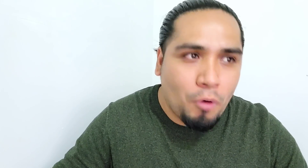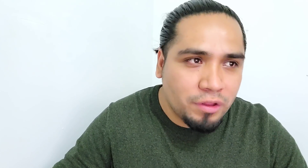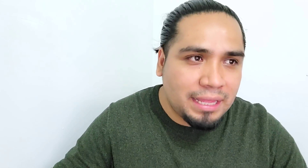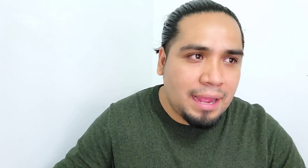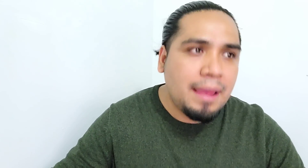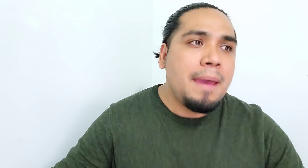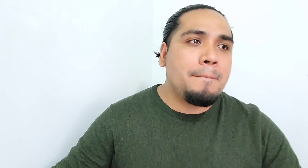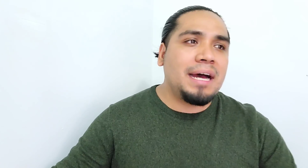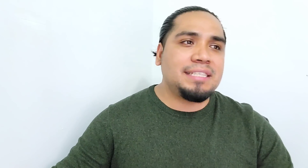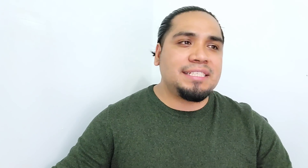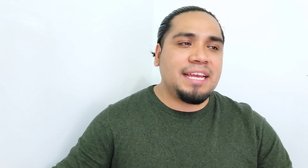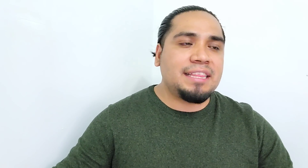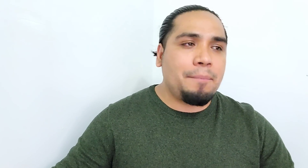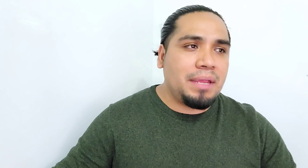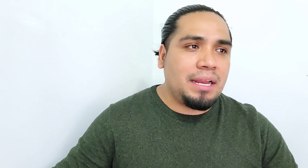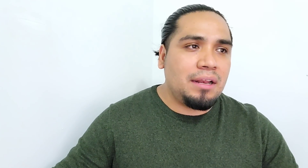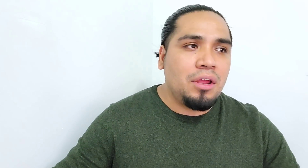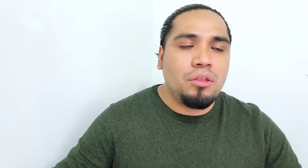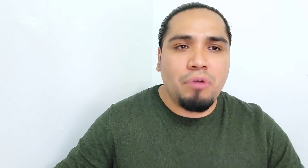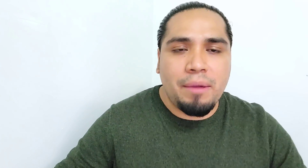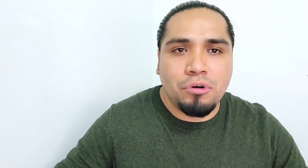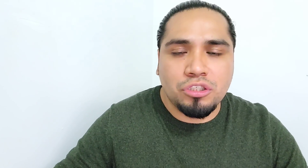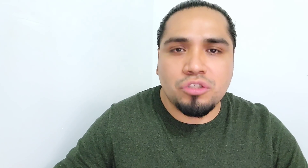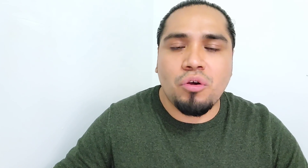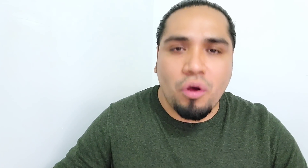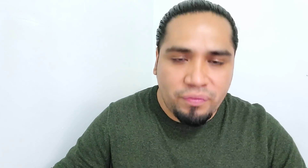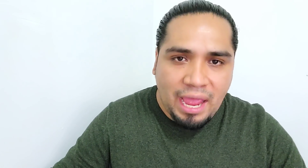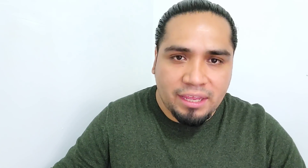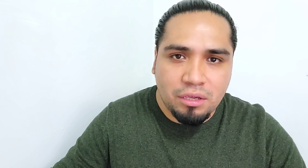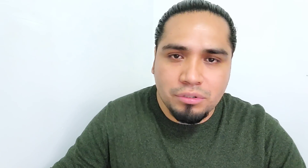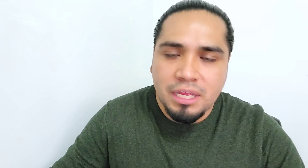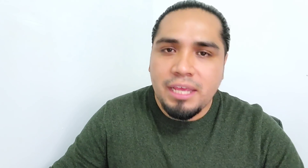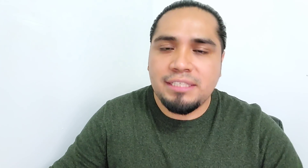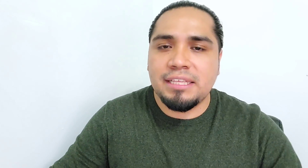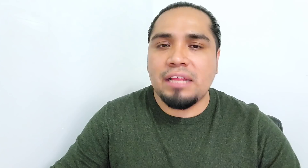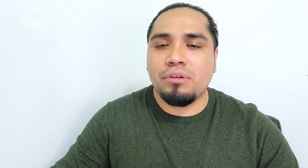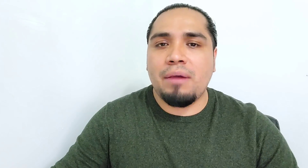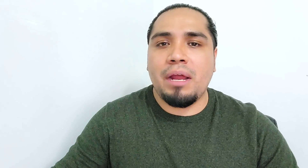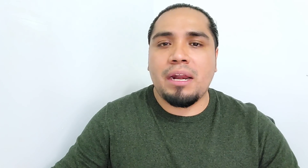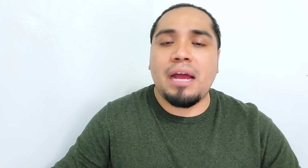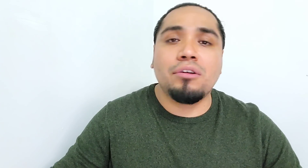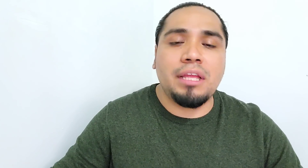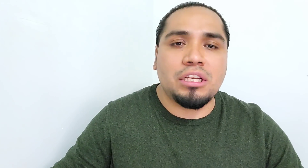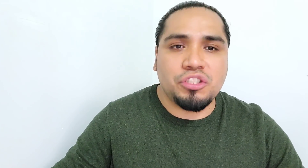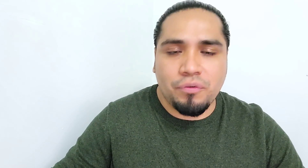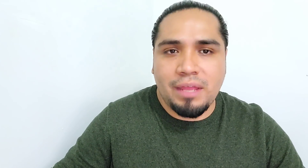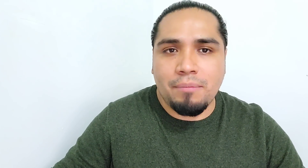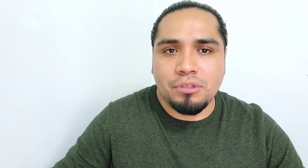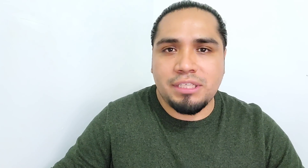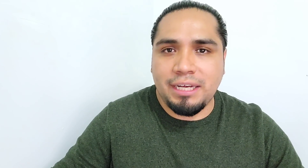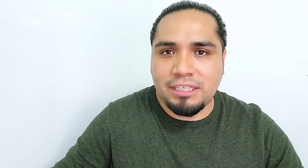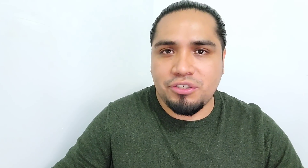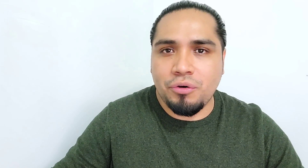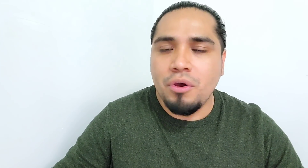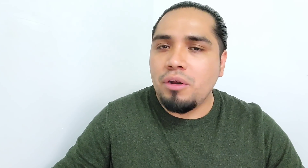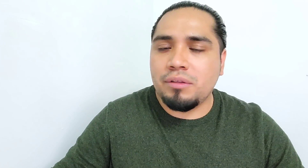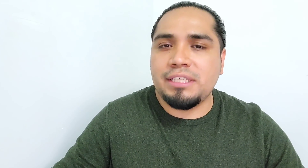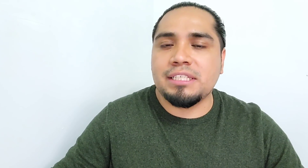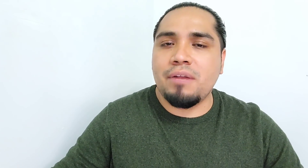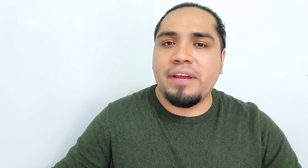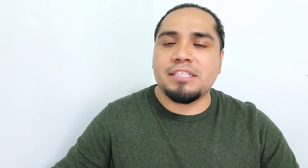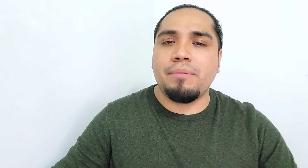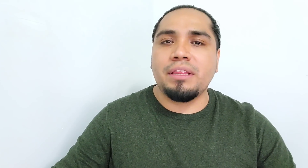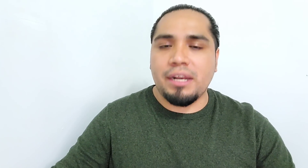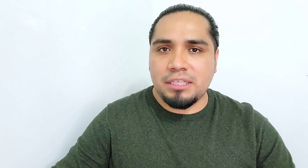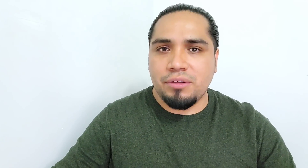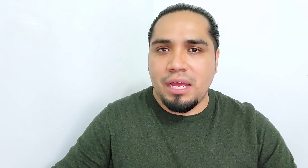autoridades reportan más de 7,000 nuevos contagios. Y sin tanto que hablar, a continuación damos inicio.